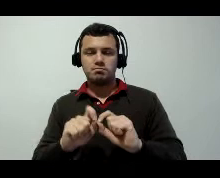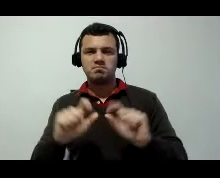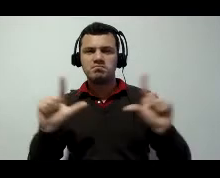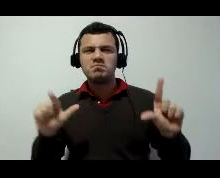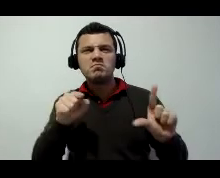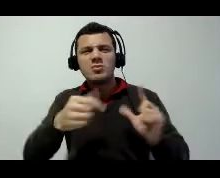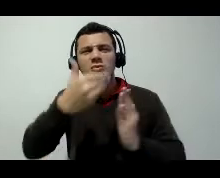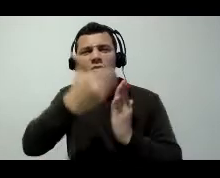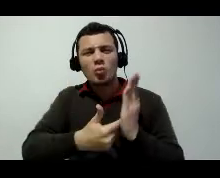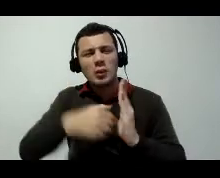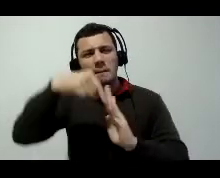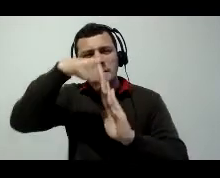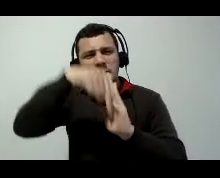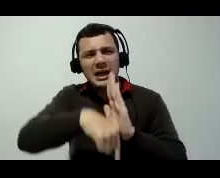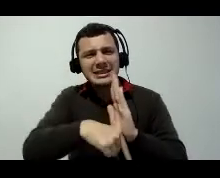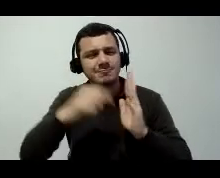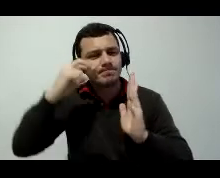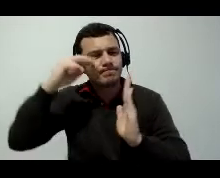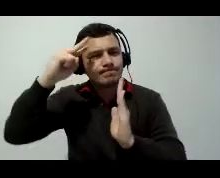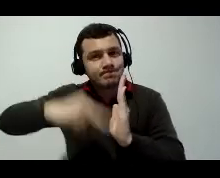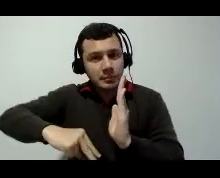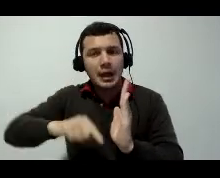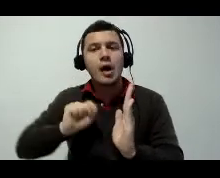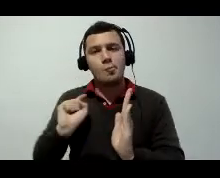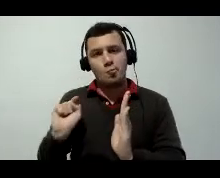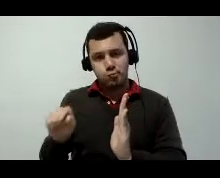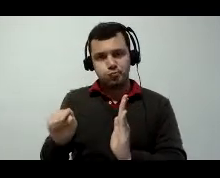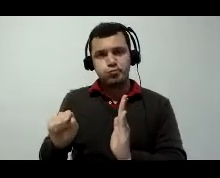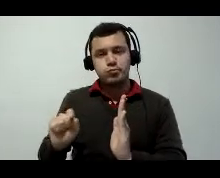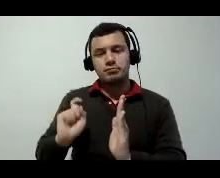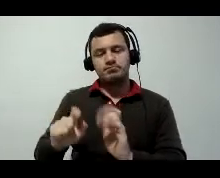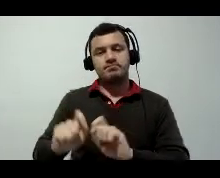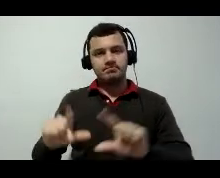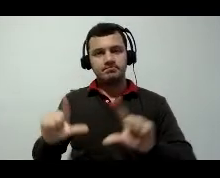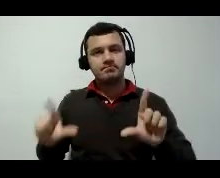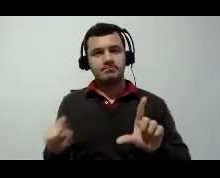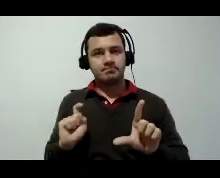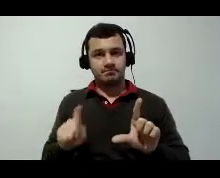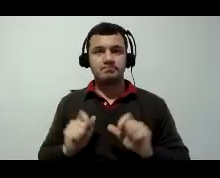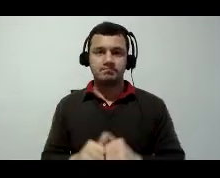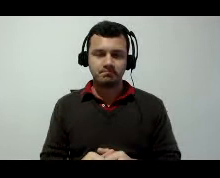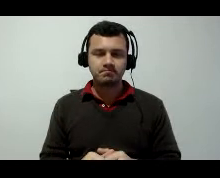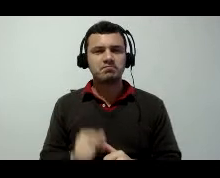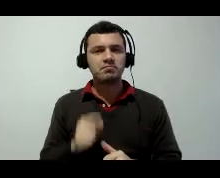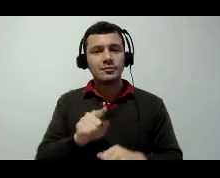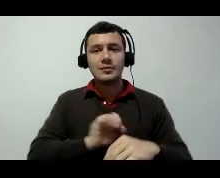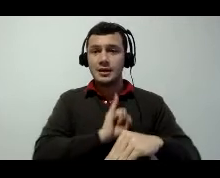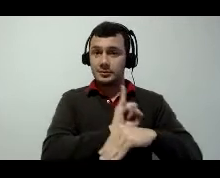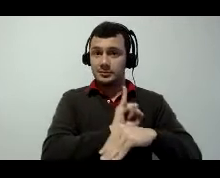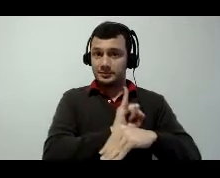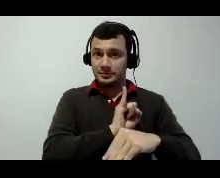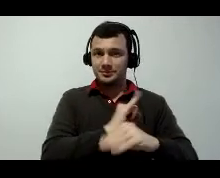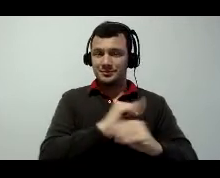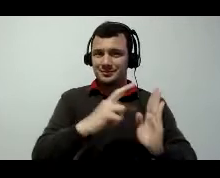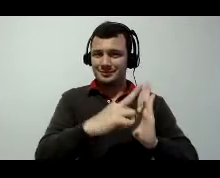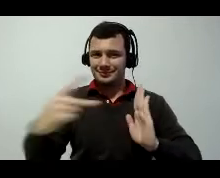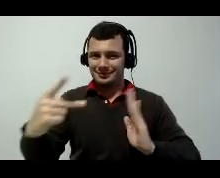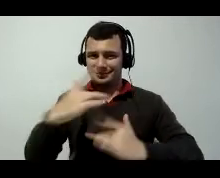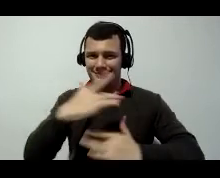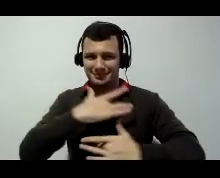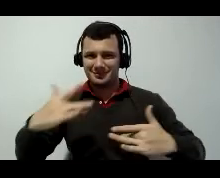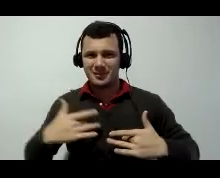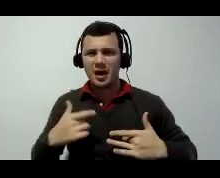poco más esta información. De este Instituto de Evaluación Tecnológica en Salud hacen parte empresas